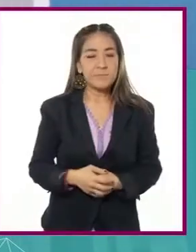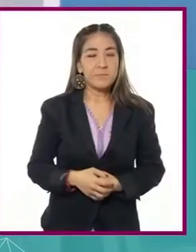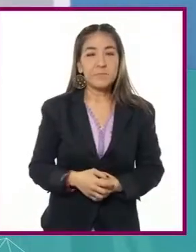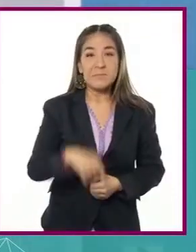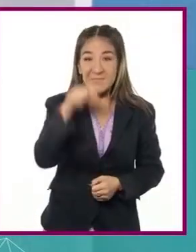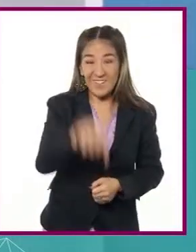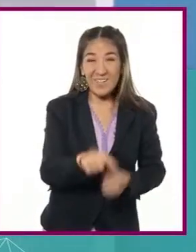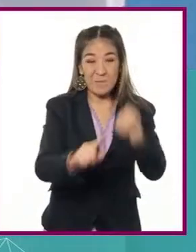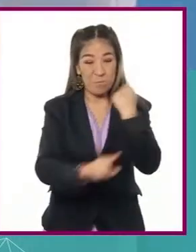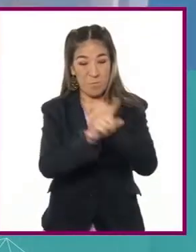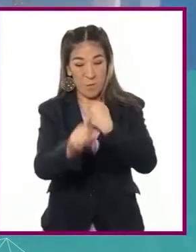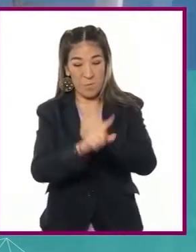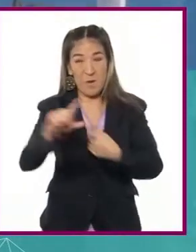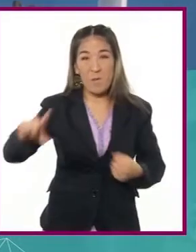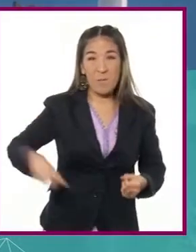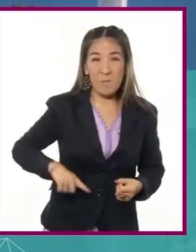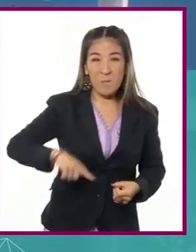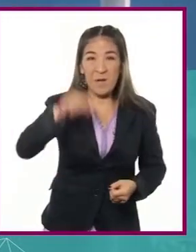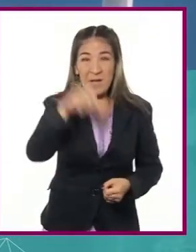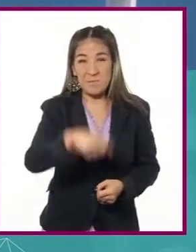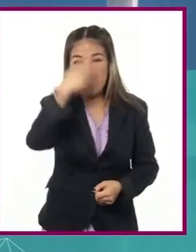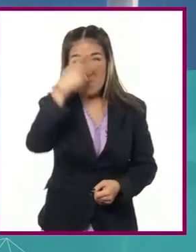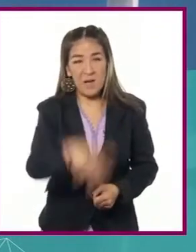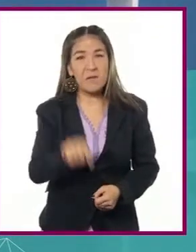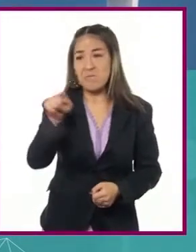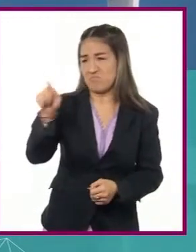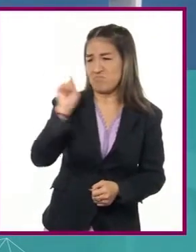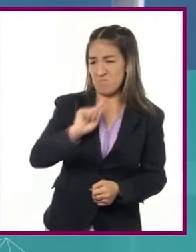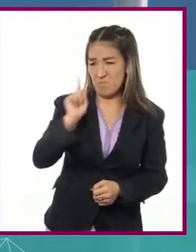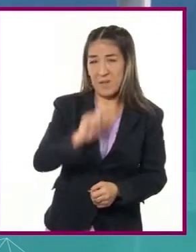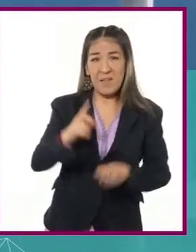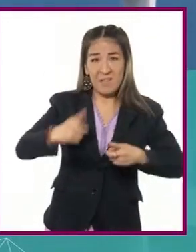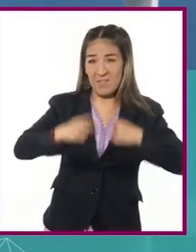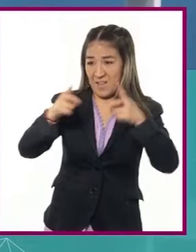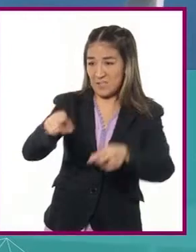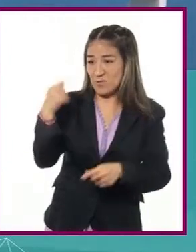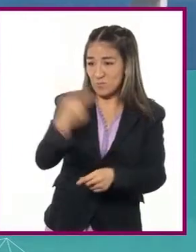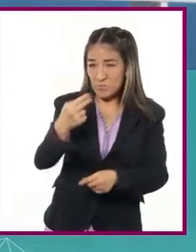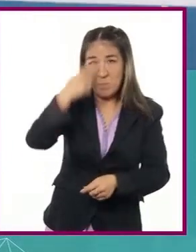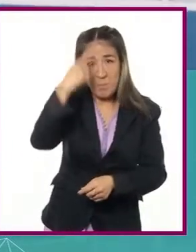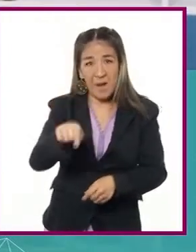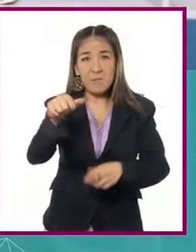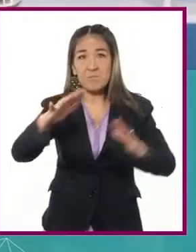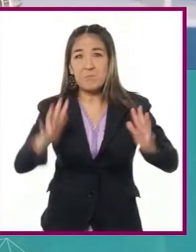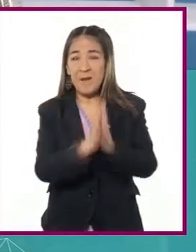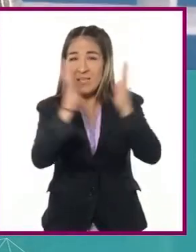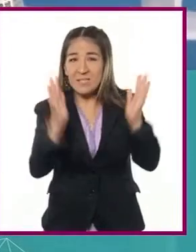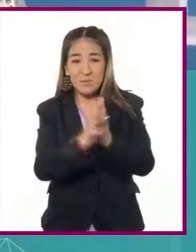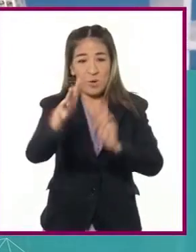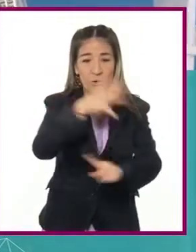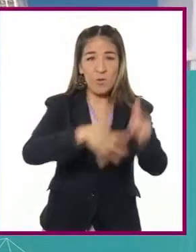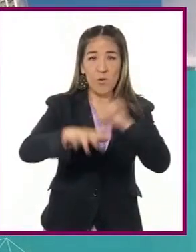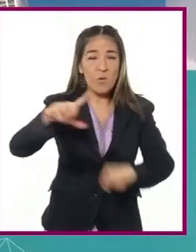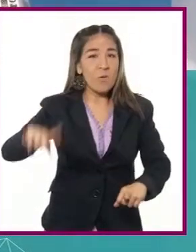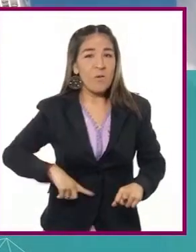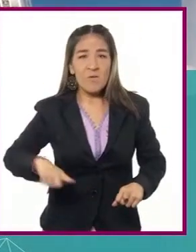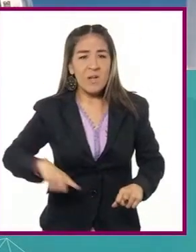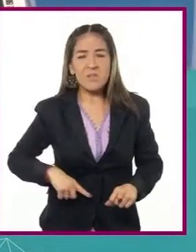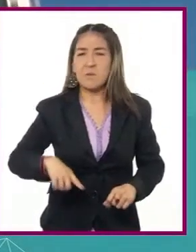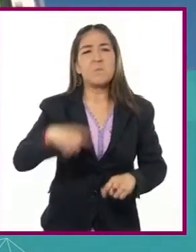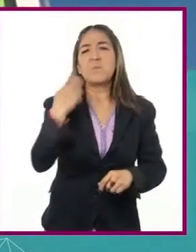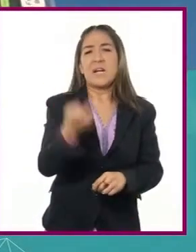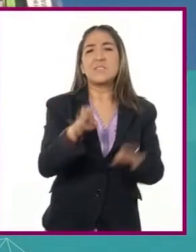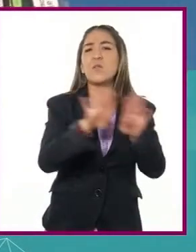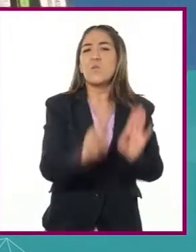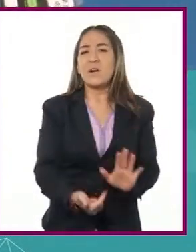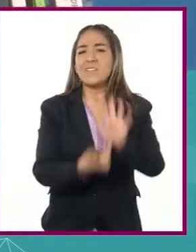nuestra sociedad, las mujeres no sienten la necesidad de participar en los asuntos públicos, como lo demuestra